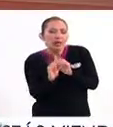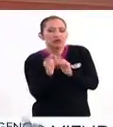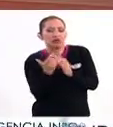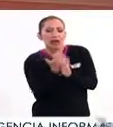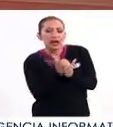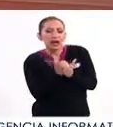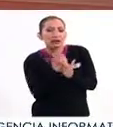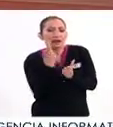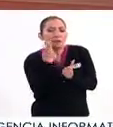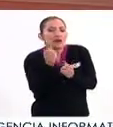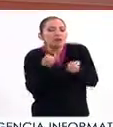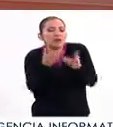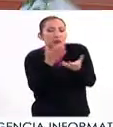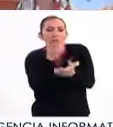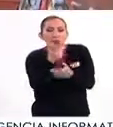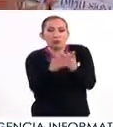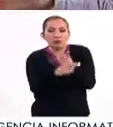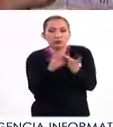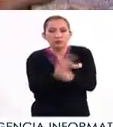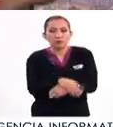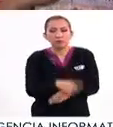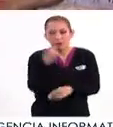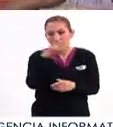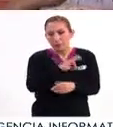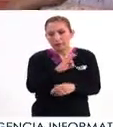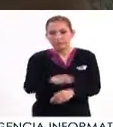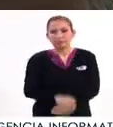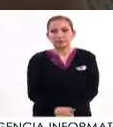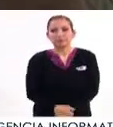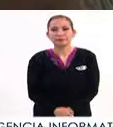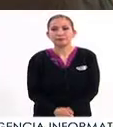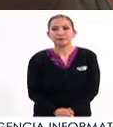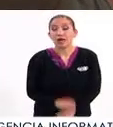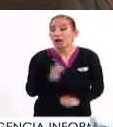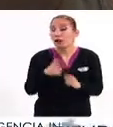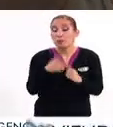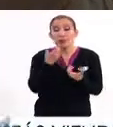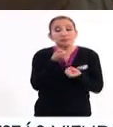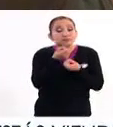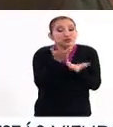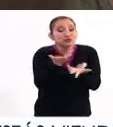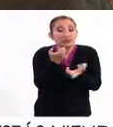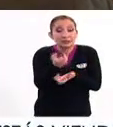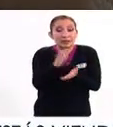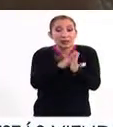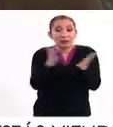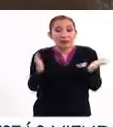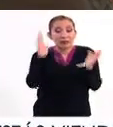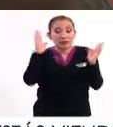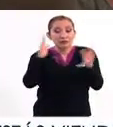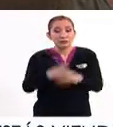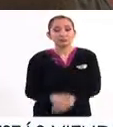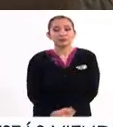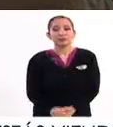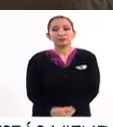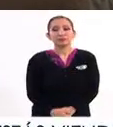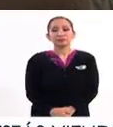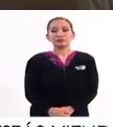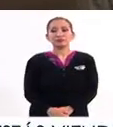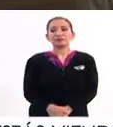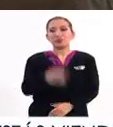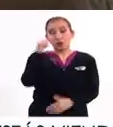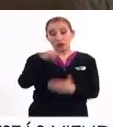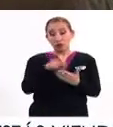libro espléndido. Pues yo creo que si quieren darse un panorama de lo que fue la vida en el México en el siglo